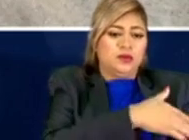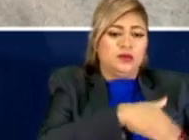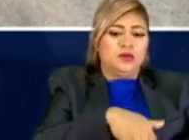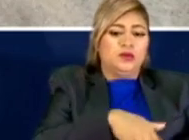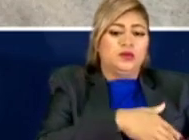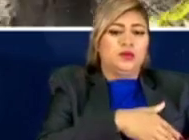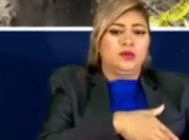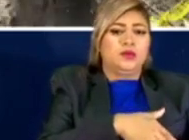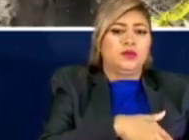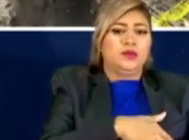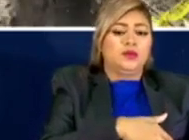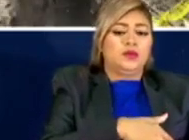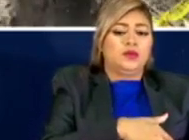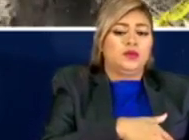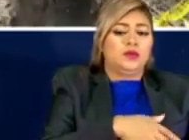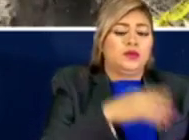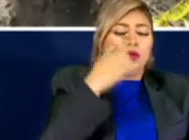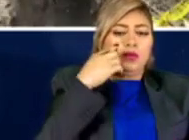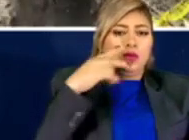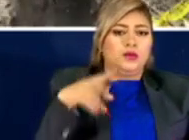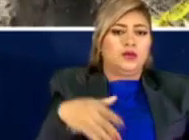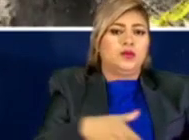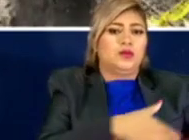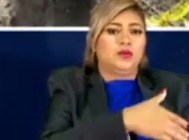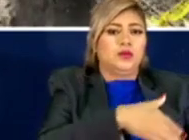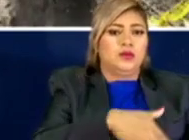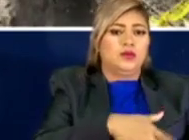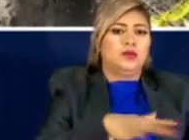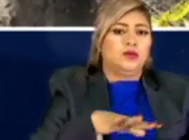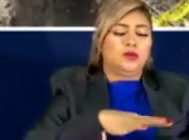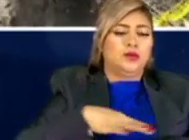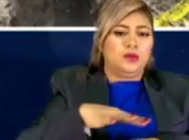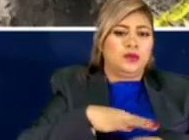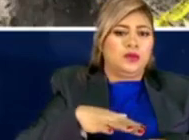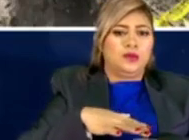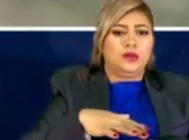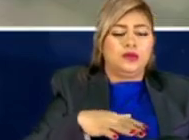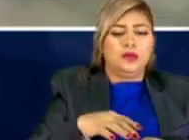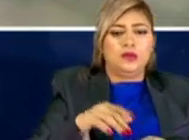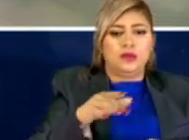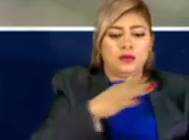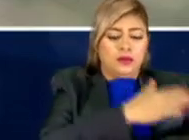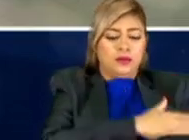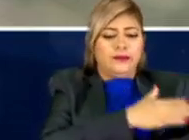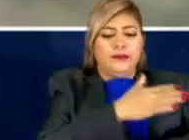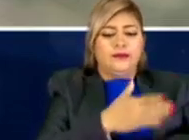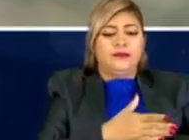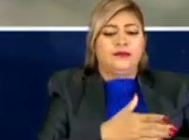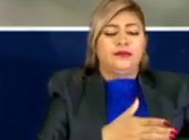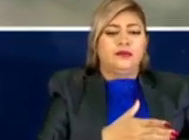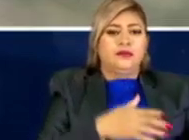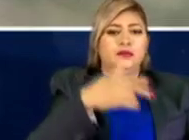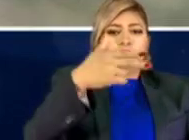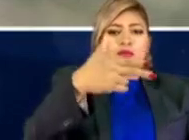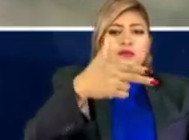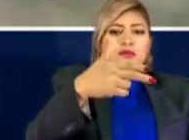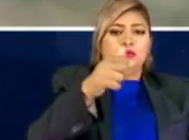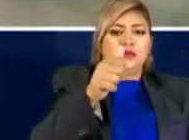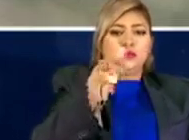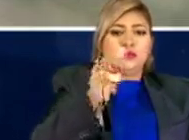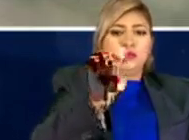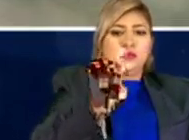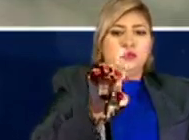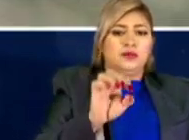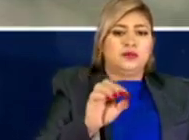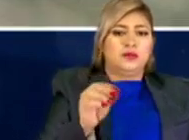el Nanzal, Los Cajones, que incluye un puente vehicular sobre el río Chame, una inversión